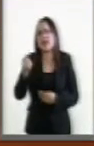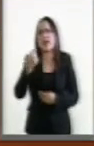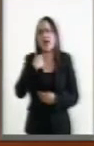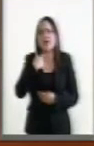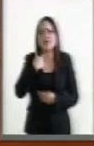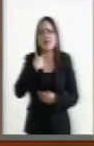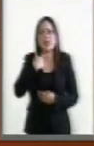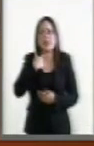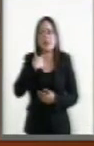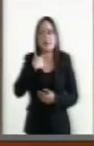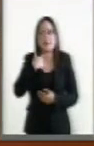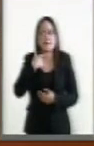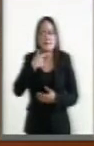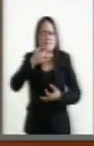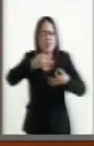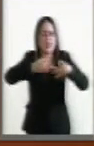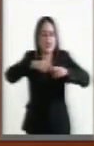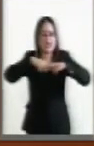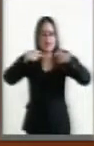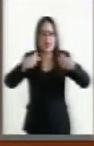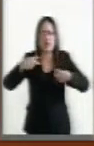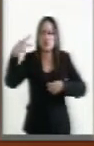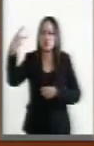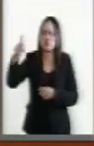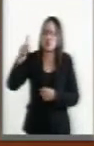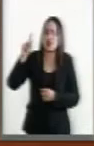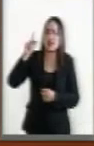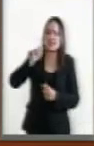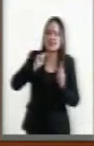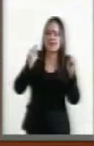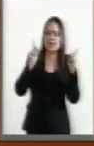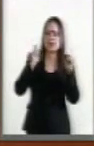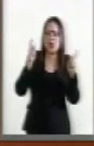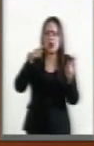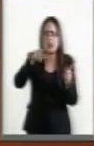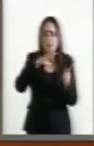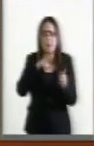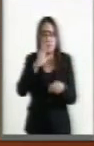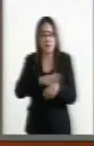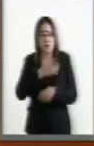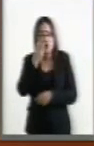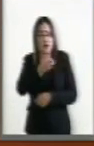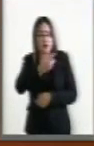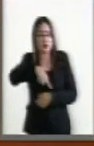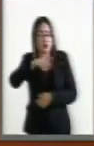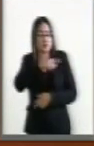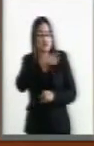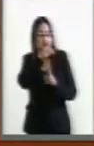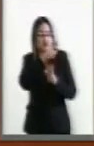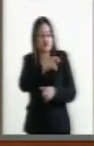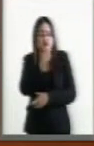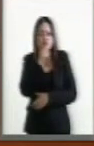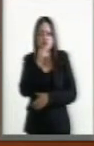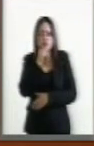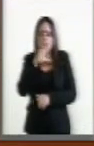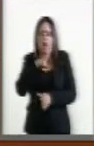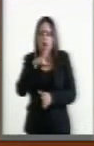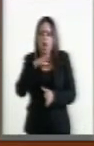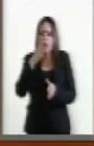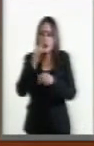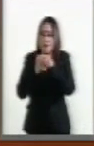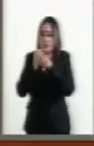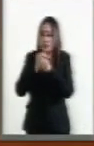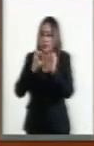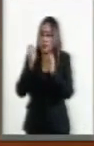magistrado del Instituto Tlaxcalteca de Elecciones y que sea por eso por lo que estén detenidas todas